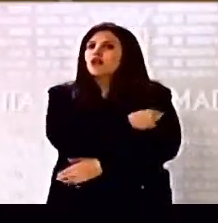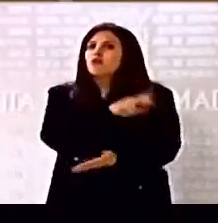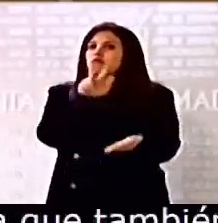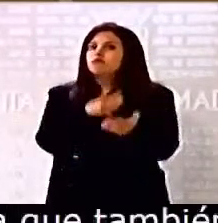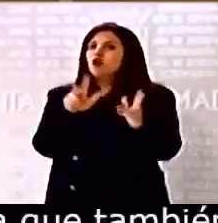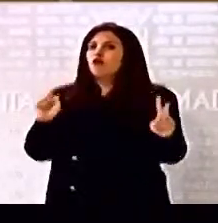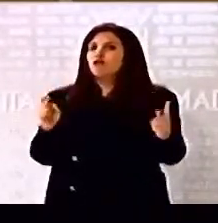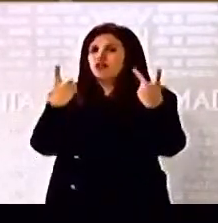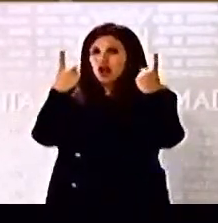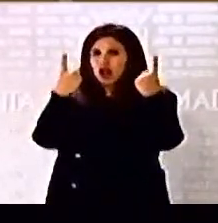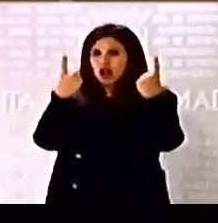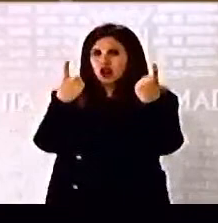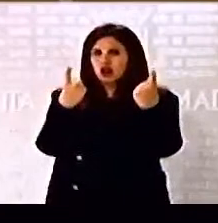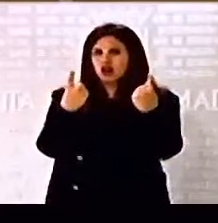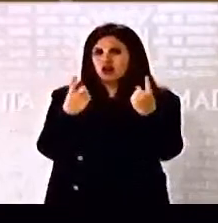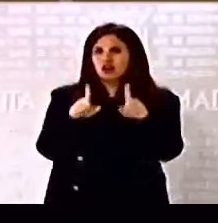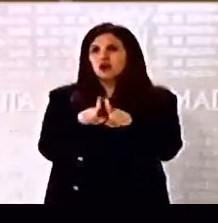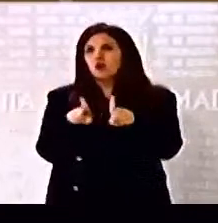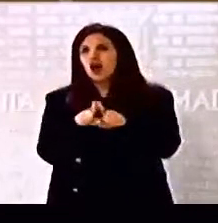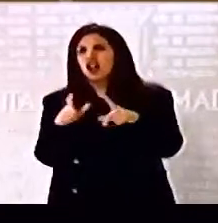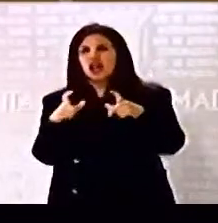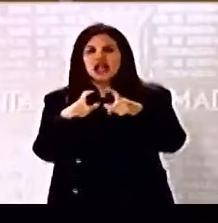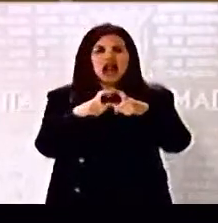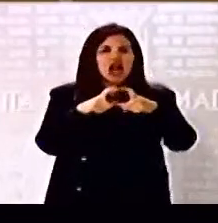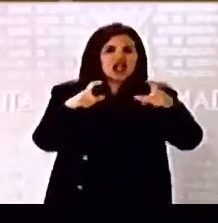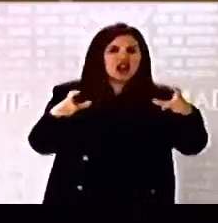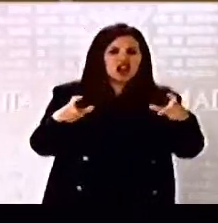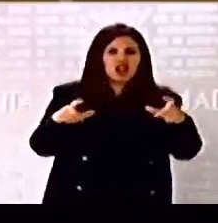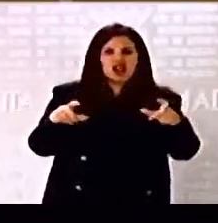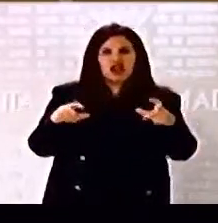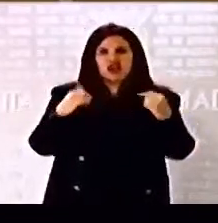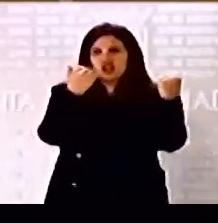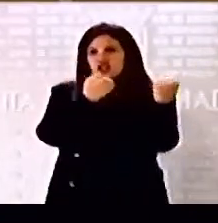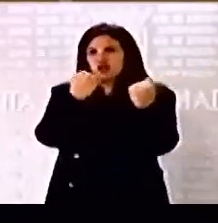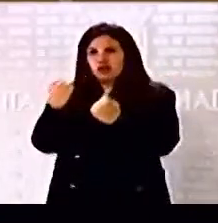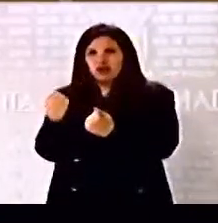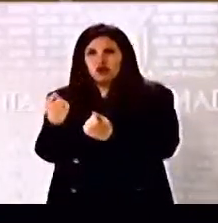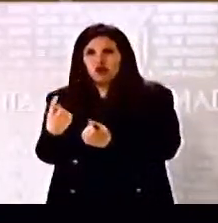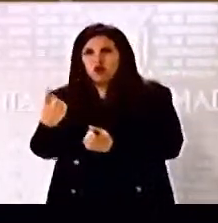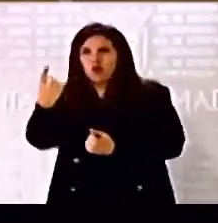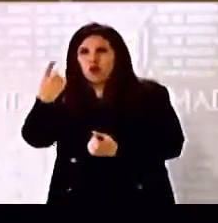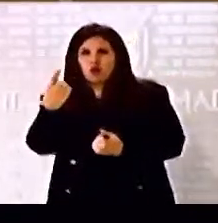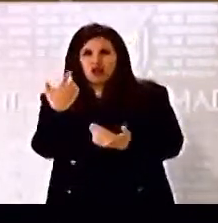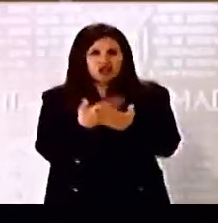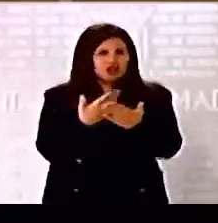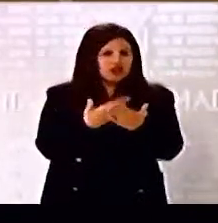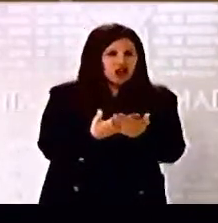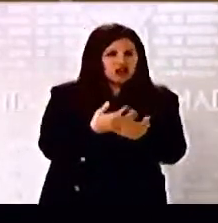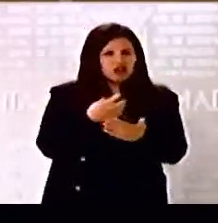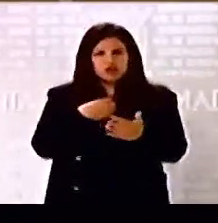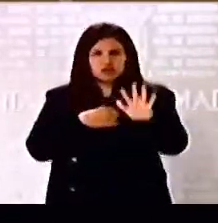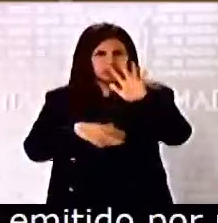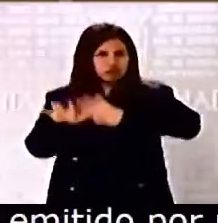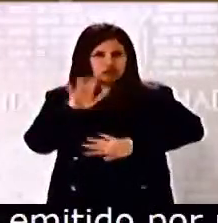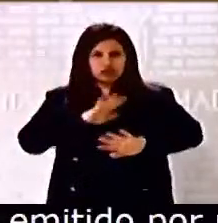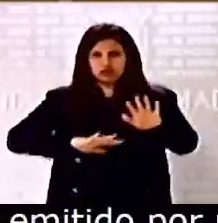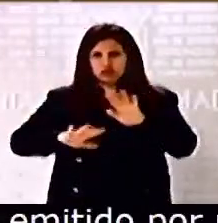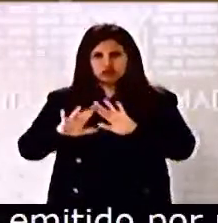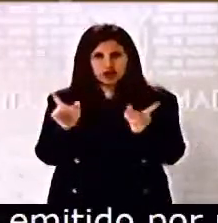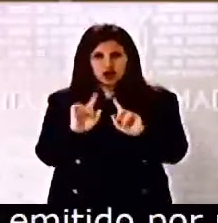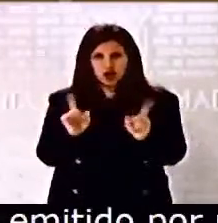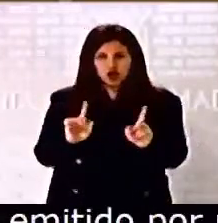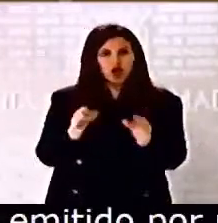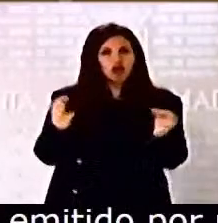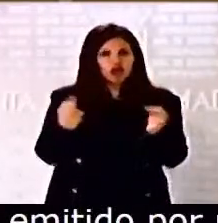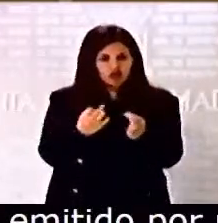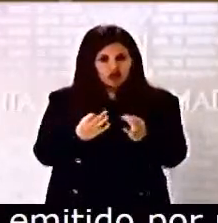no carné emitidos por no sé qué institución que no pueden certificar absolutamente nada de si está vacunada la persona o